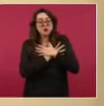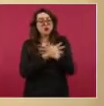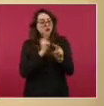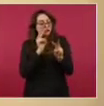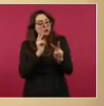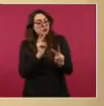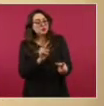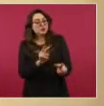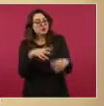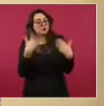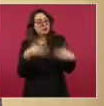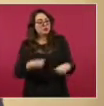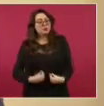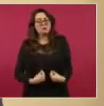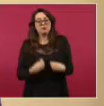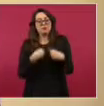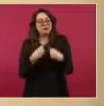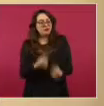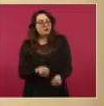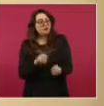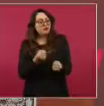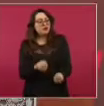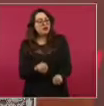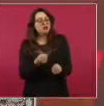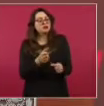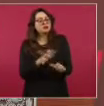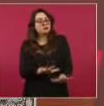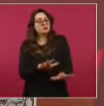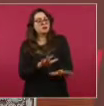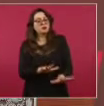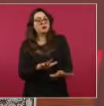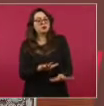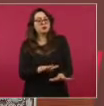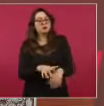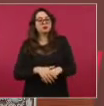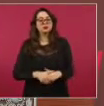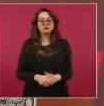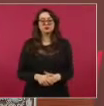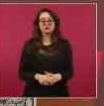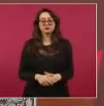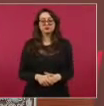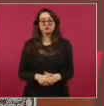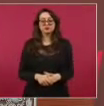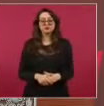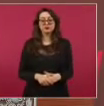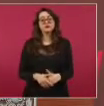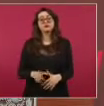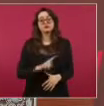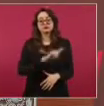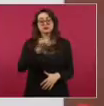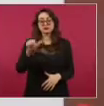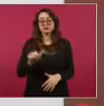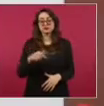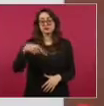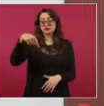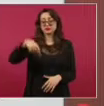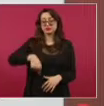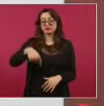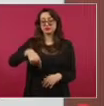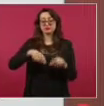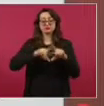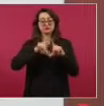gloria de sus vidas. Aquí en nuestro país también expresamos